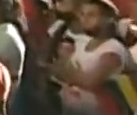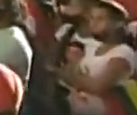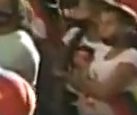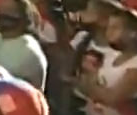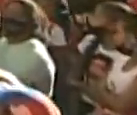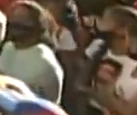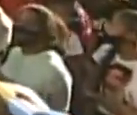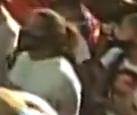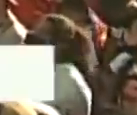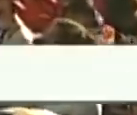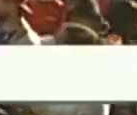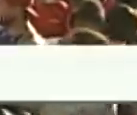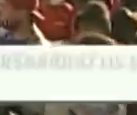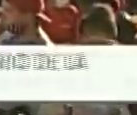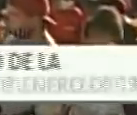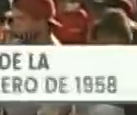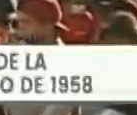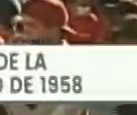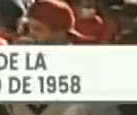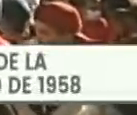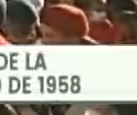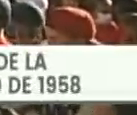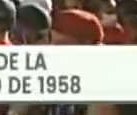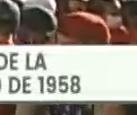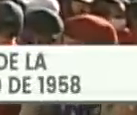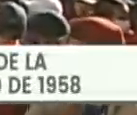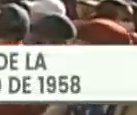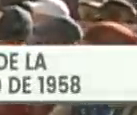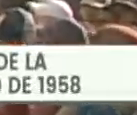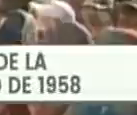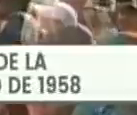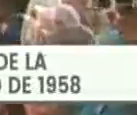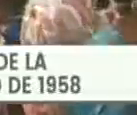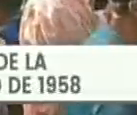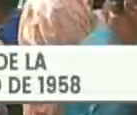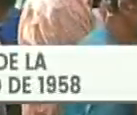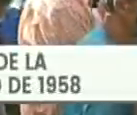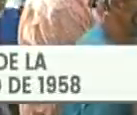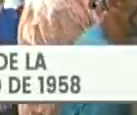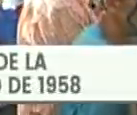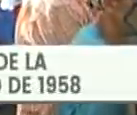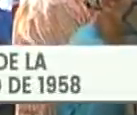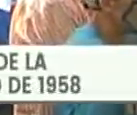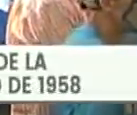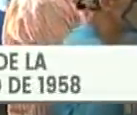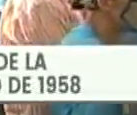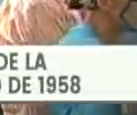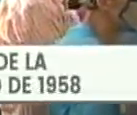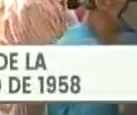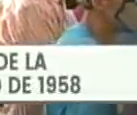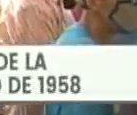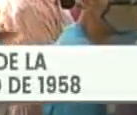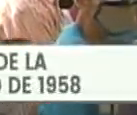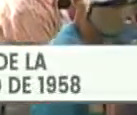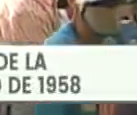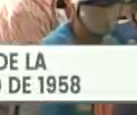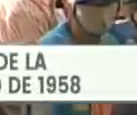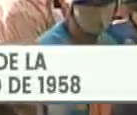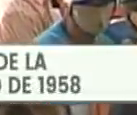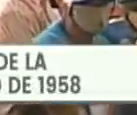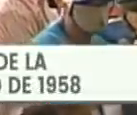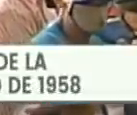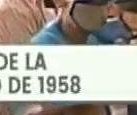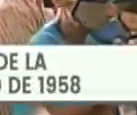1958. Y vemos acá lo que ha sido esta concentración del pueblo caraqueño para dar ese respaldo a esa